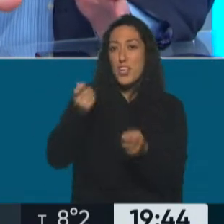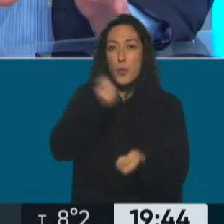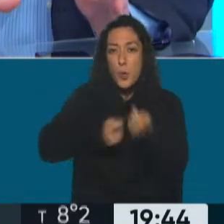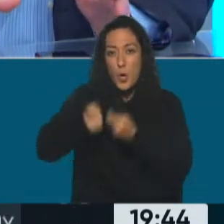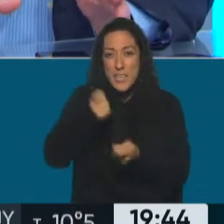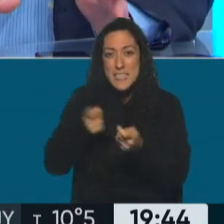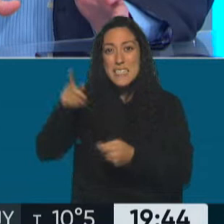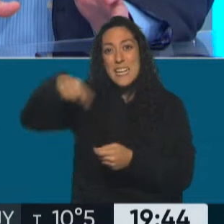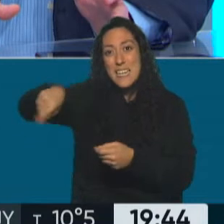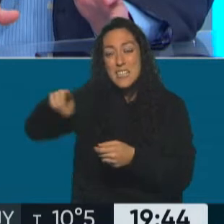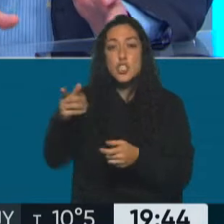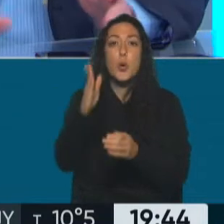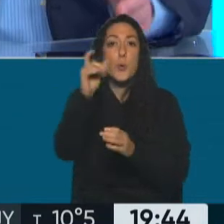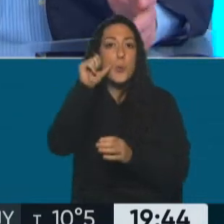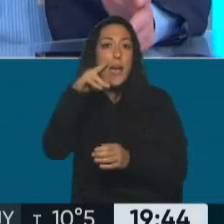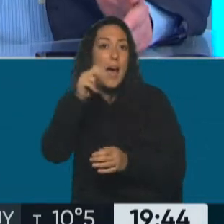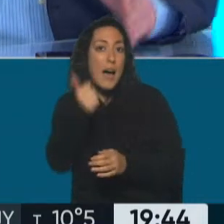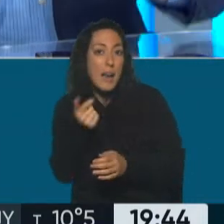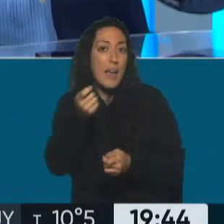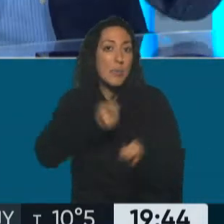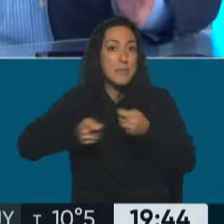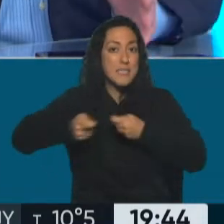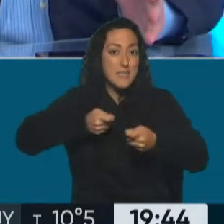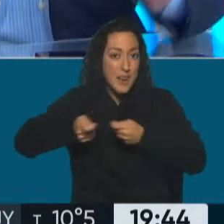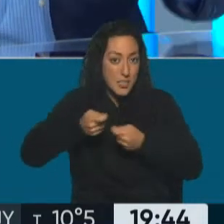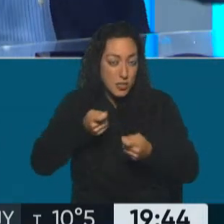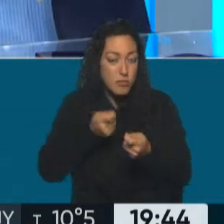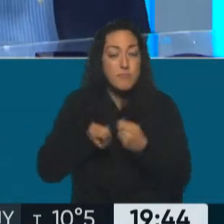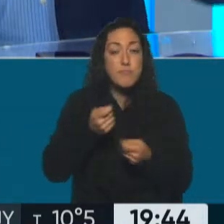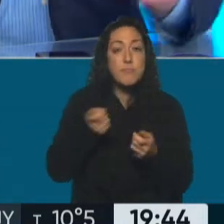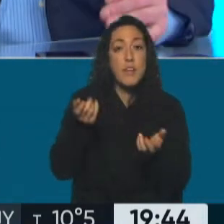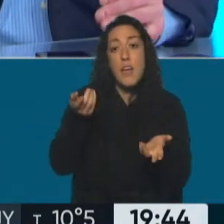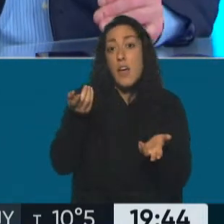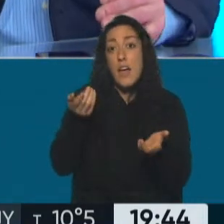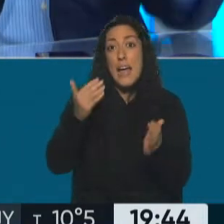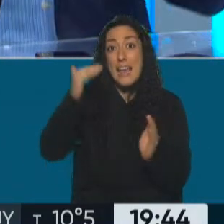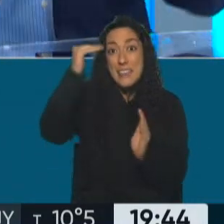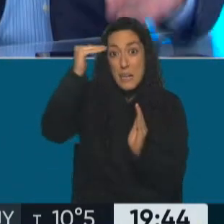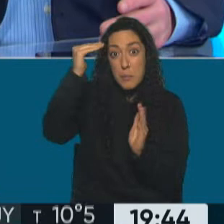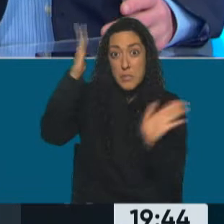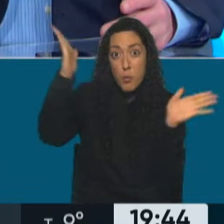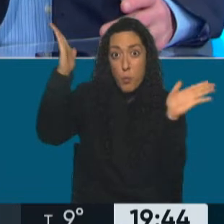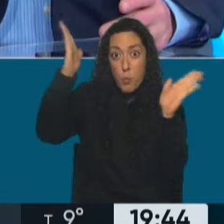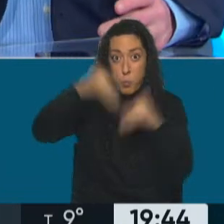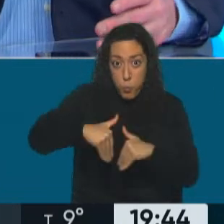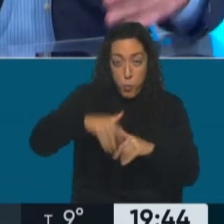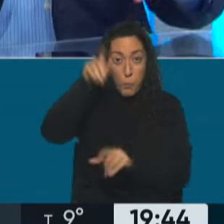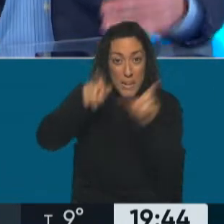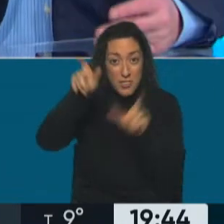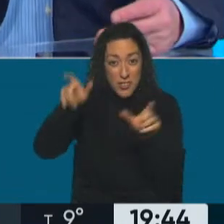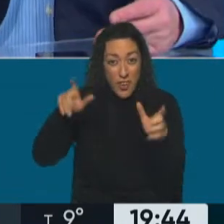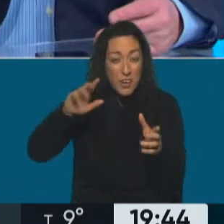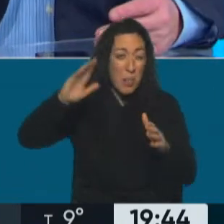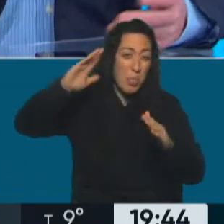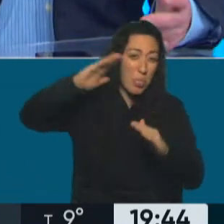regenteaba el boliche beara el cual para que te des una idea se cayó un entrepiso que estaba lleno de gente y